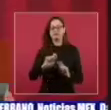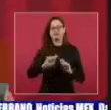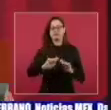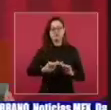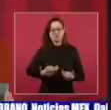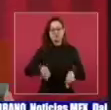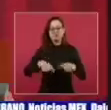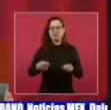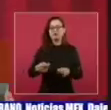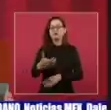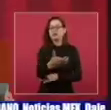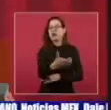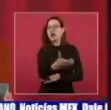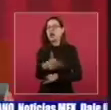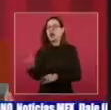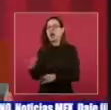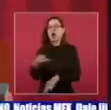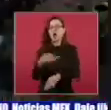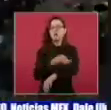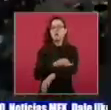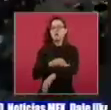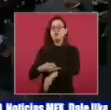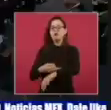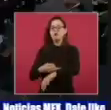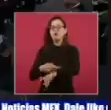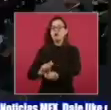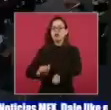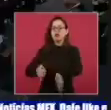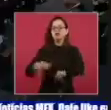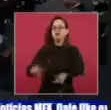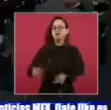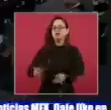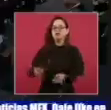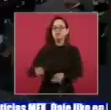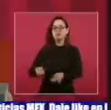1 millón de familias campesinas 18 millones de hectáreas.